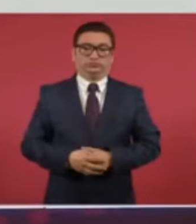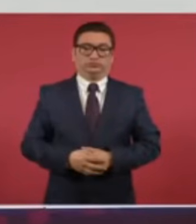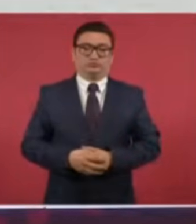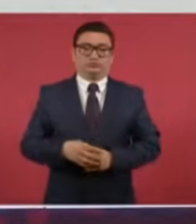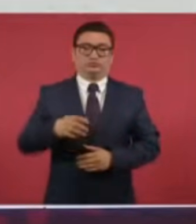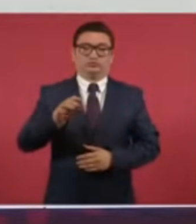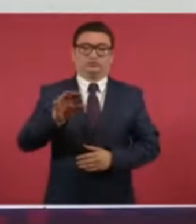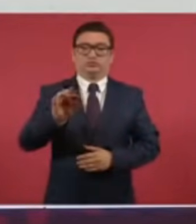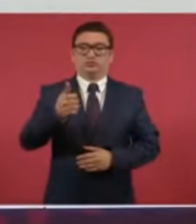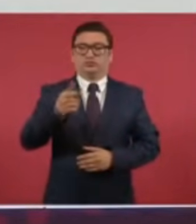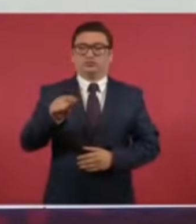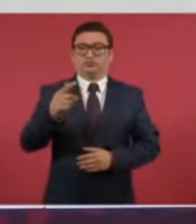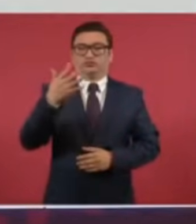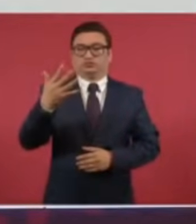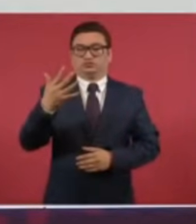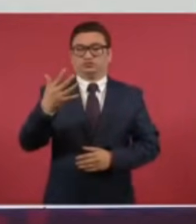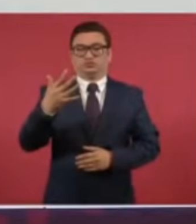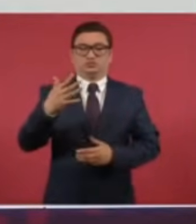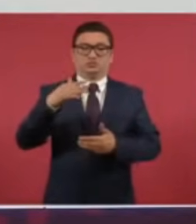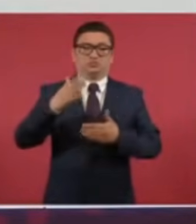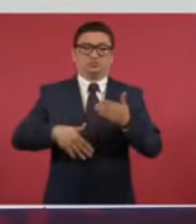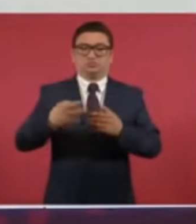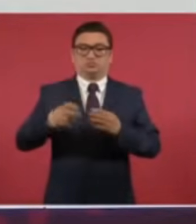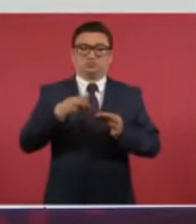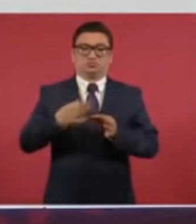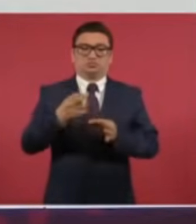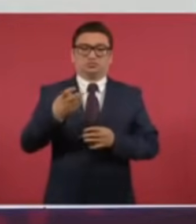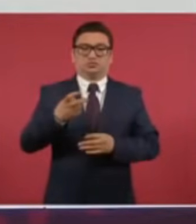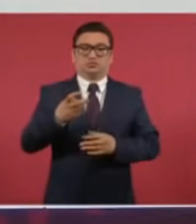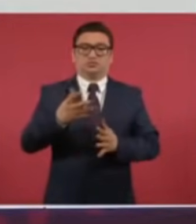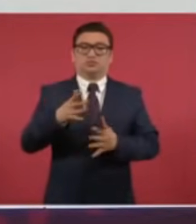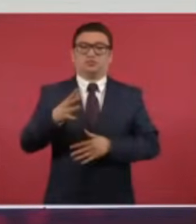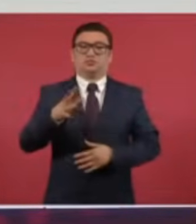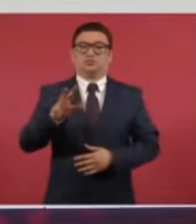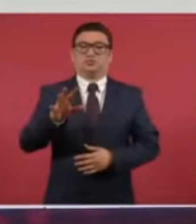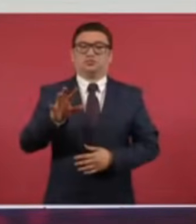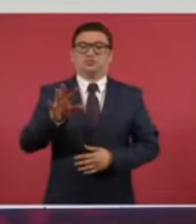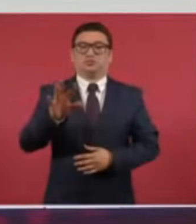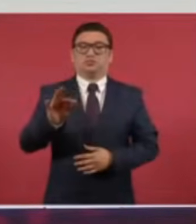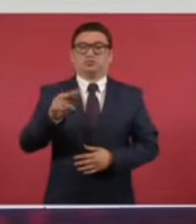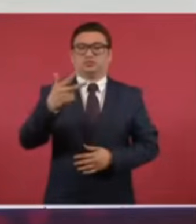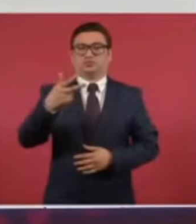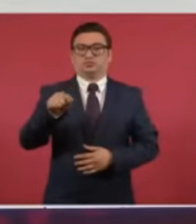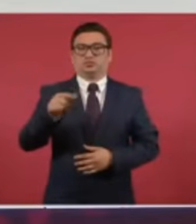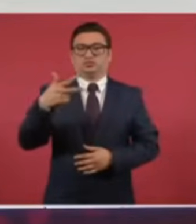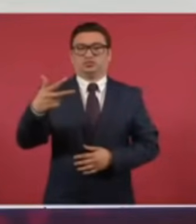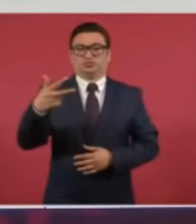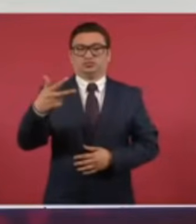46.5, vamos a cerrar así, y cerraríamos con 48.8.